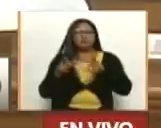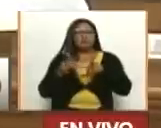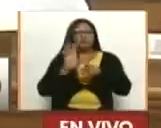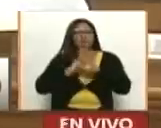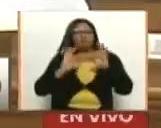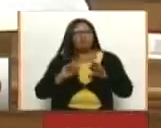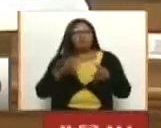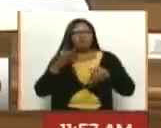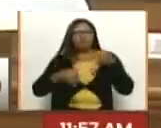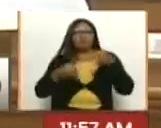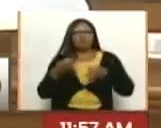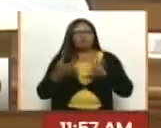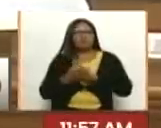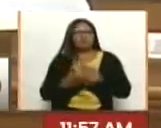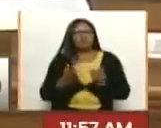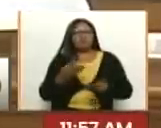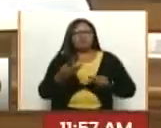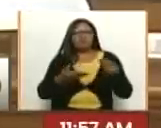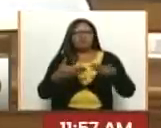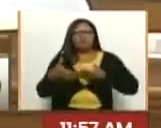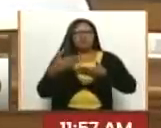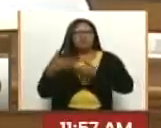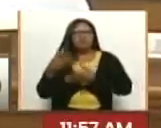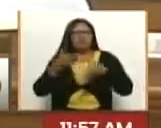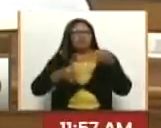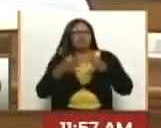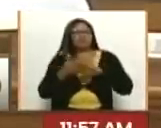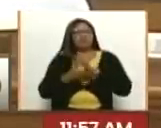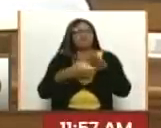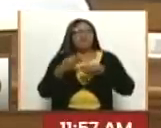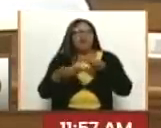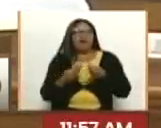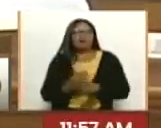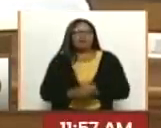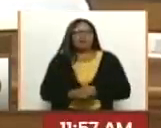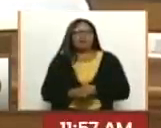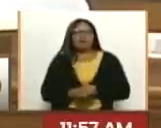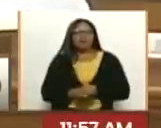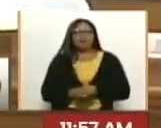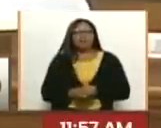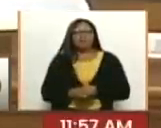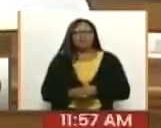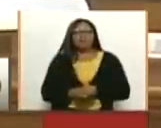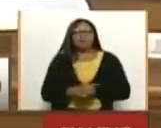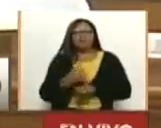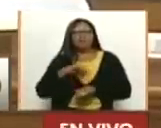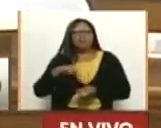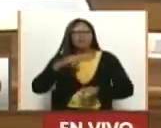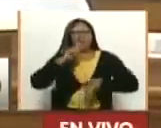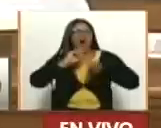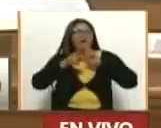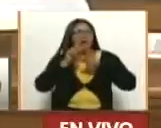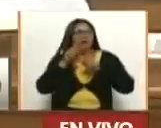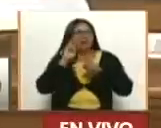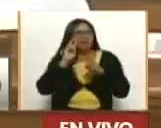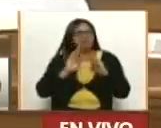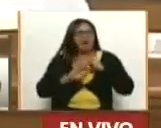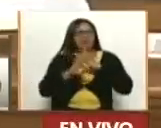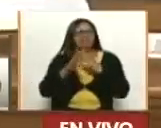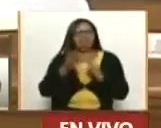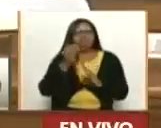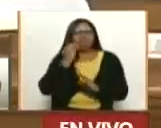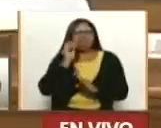que la dinámica del juicio lo hace a veces hasta inútil,